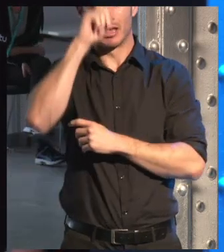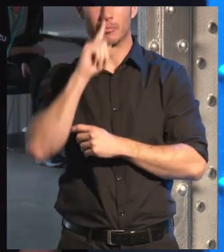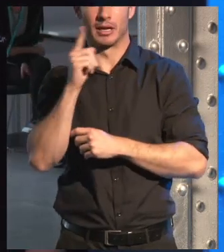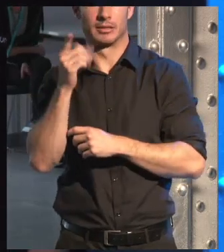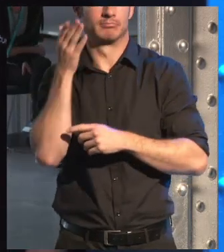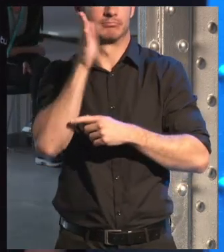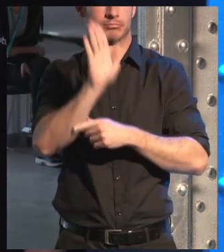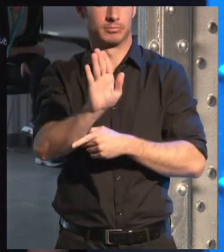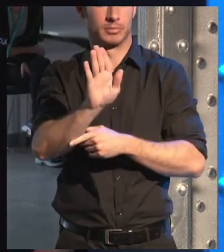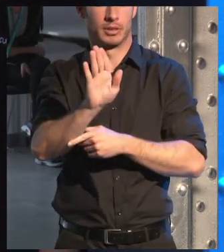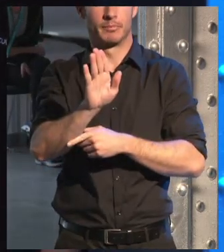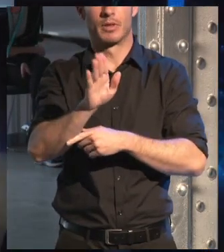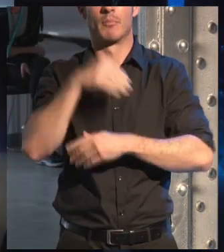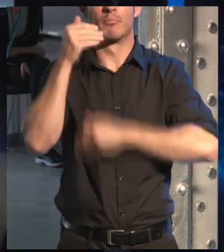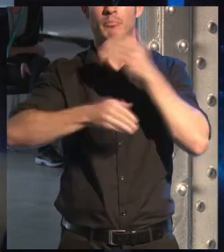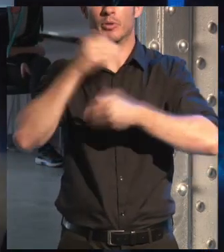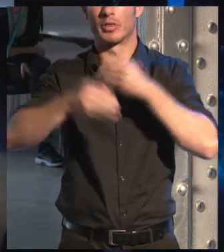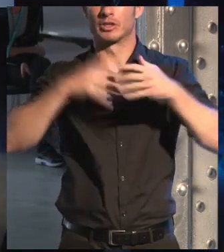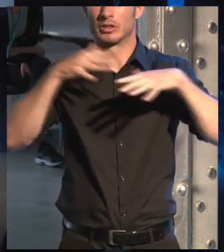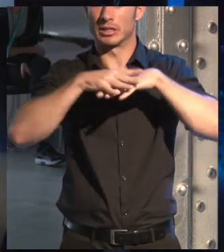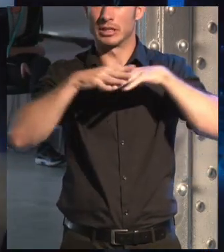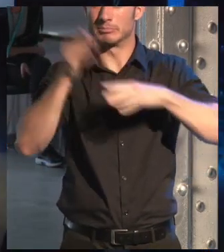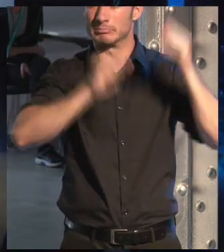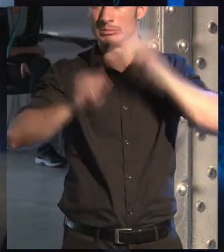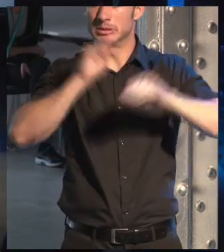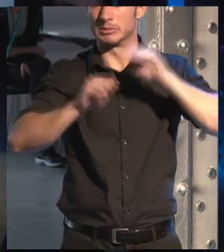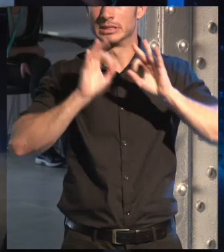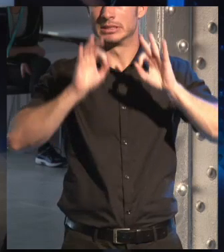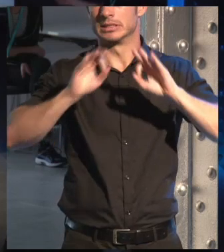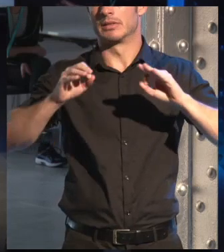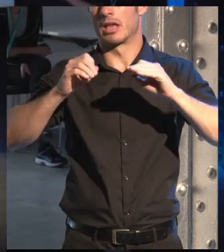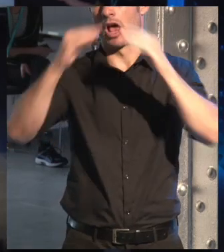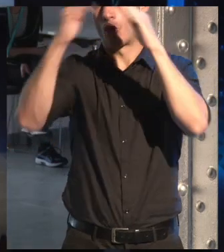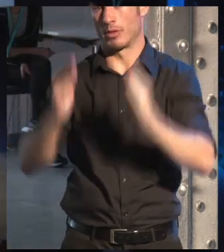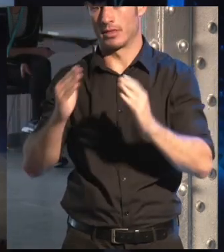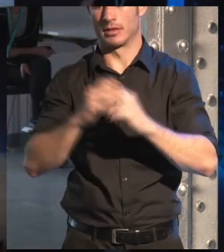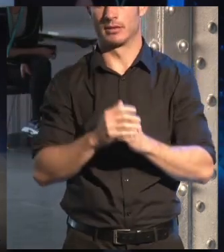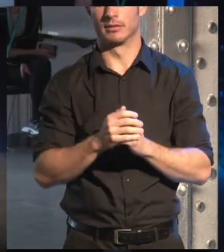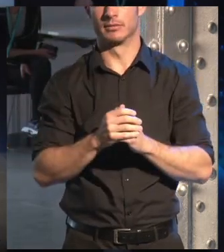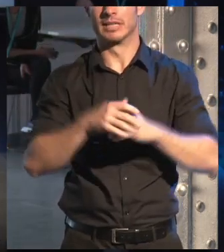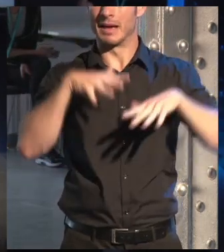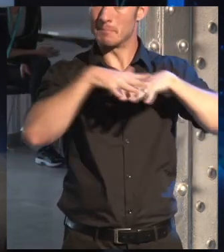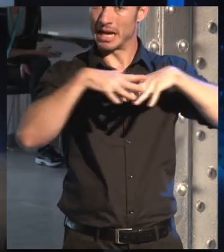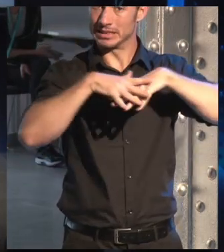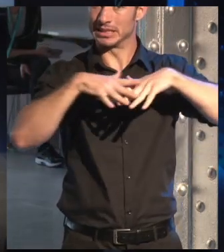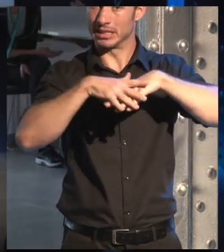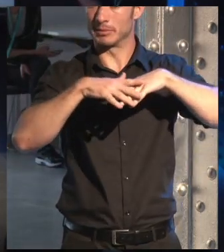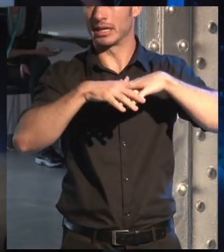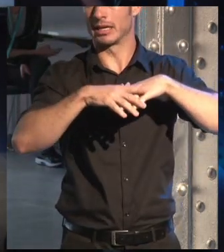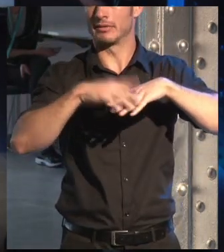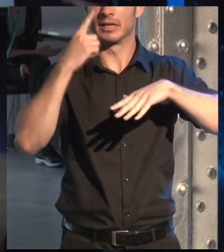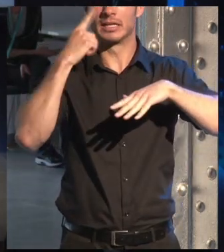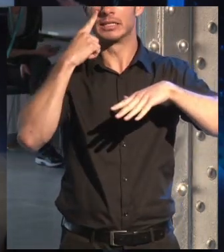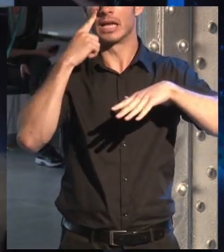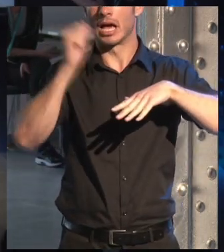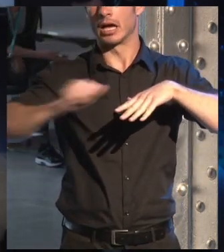del proceso de renderizado de la encomienda. Esta es la malla. Aquí, por ejemplo, para que veáis el paso de los años, cómo